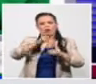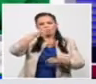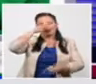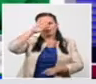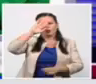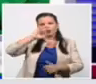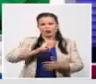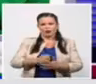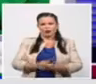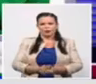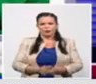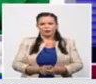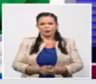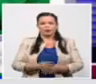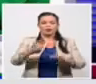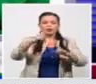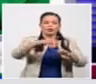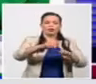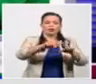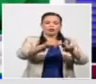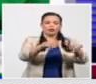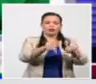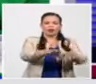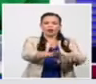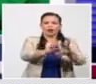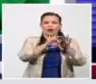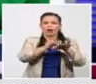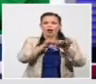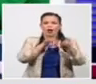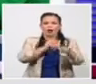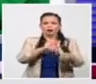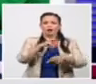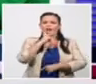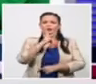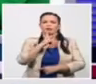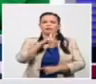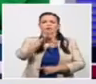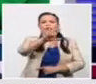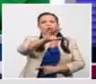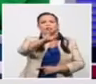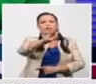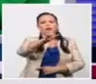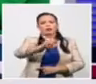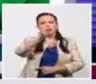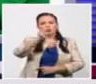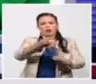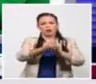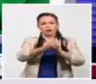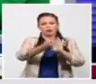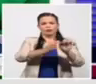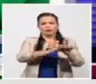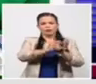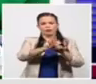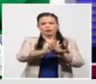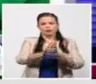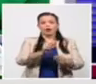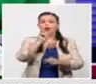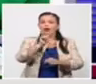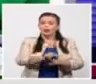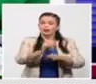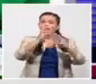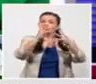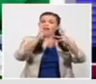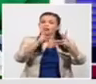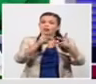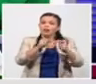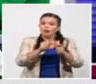las terapias intensivas se atienden 57 pacientes confirmados, cifra elevada,